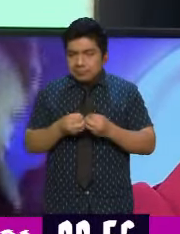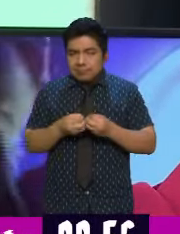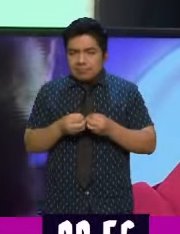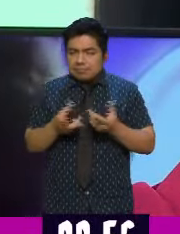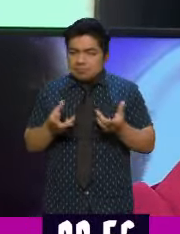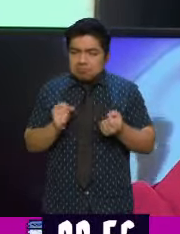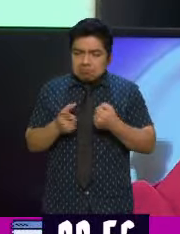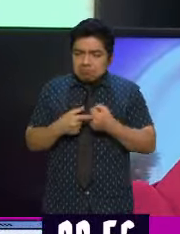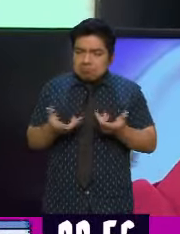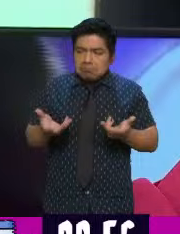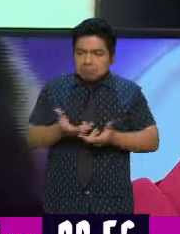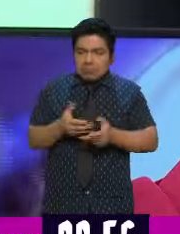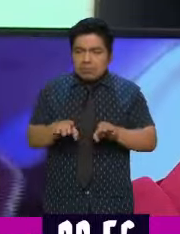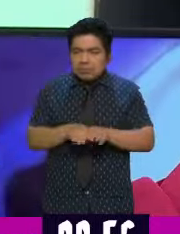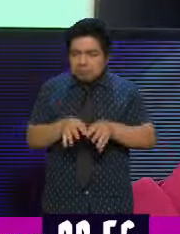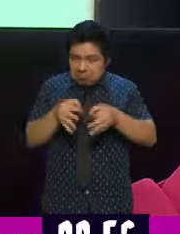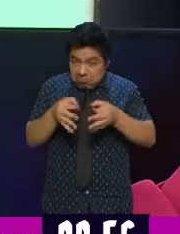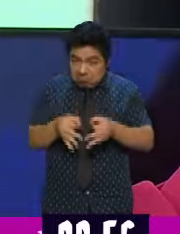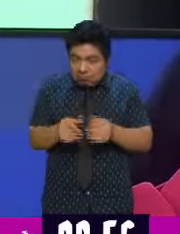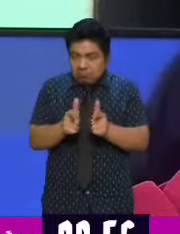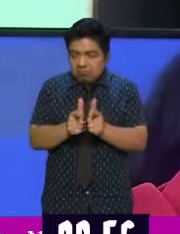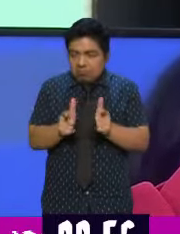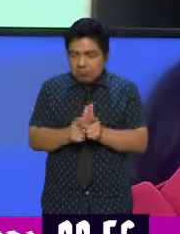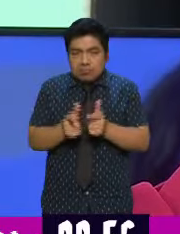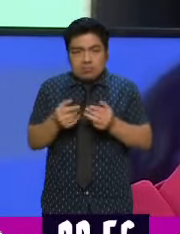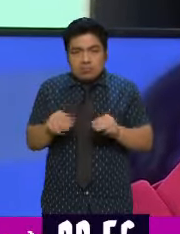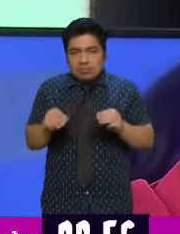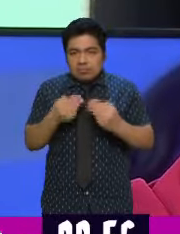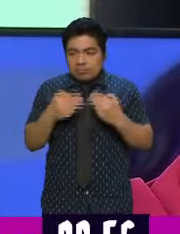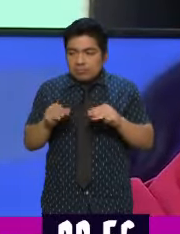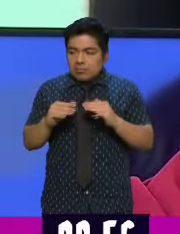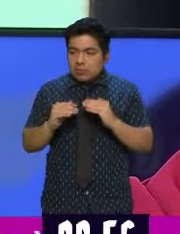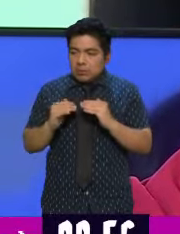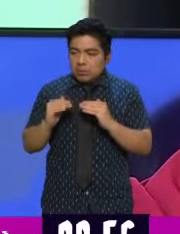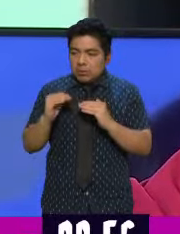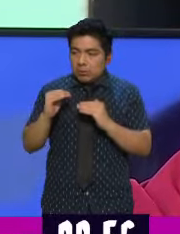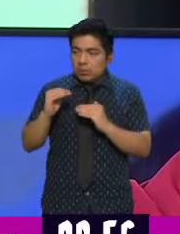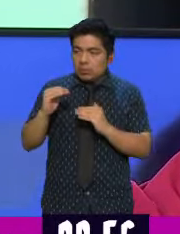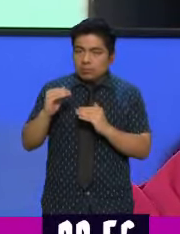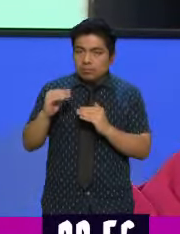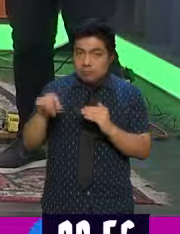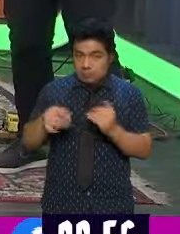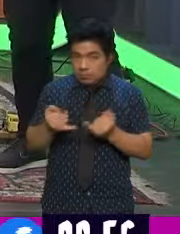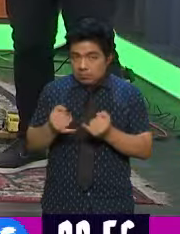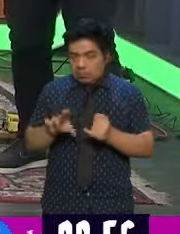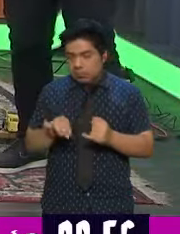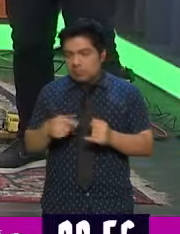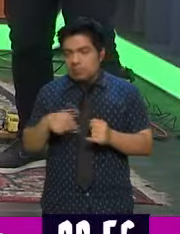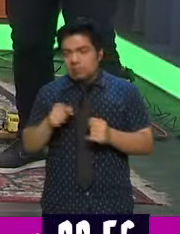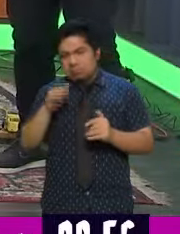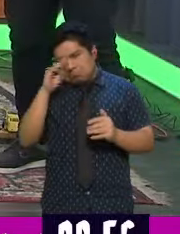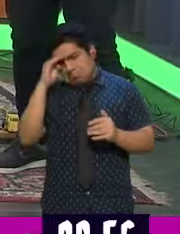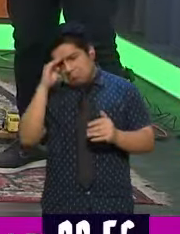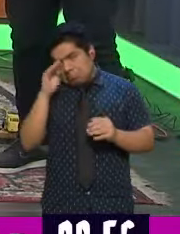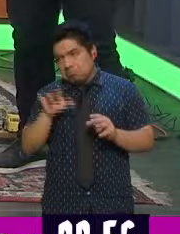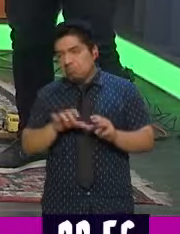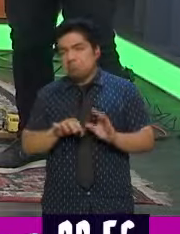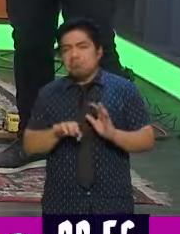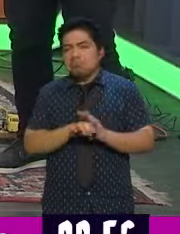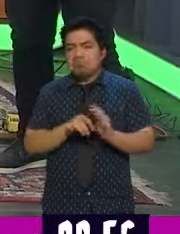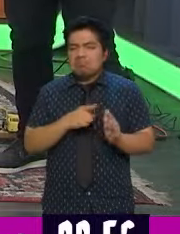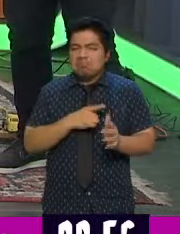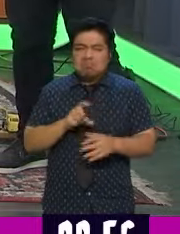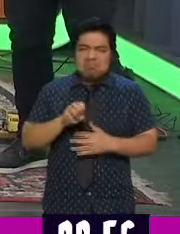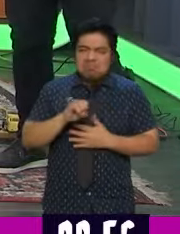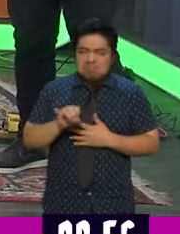hacer algo. No era como tal hacer un grupo y que pues escalara hasta lo que ha llegado hoy. Wow. Empezamos queriendo como hacer algo